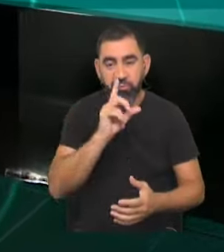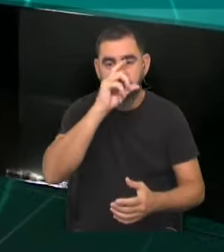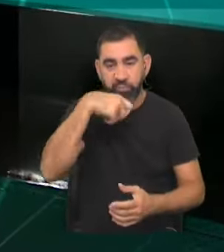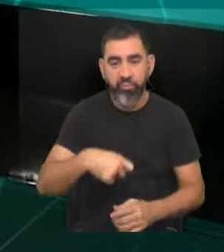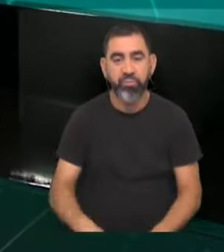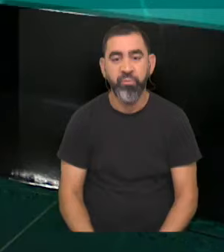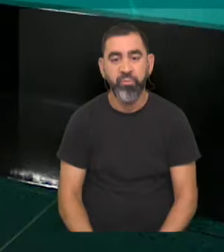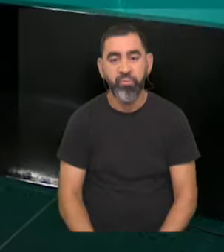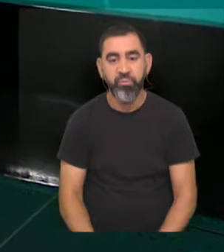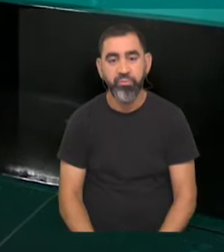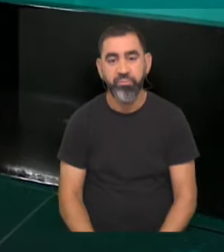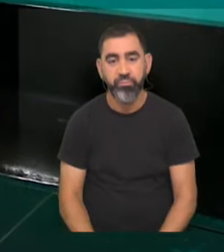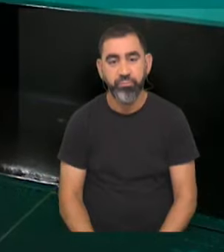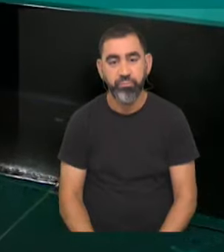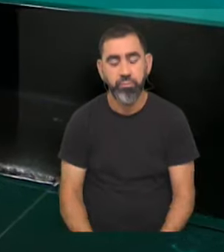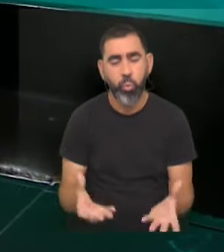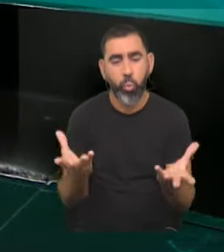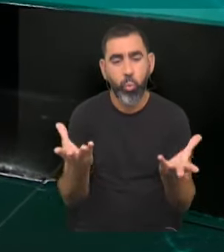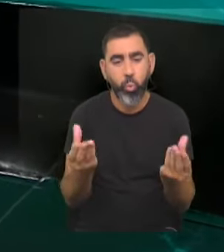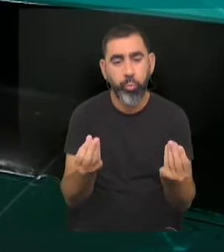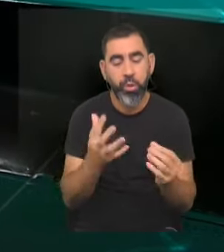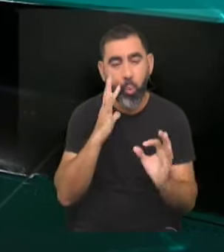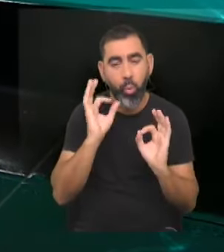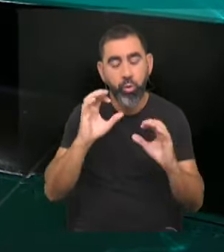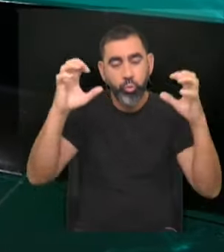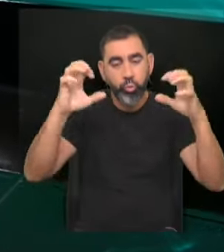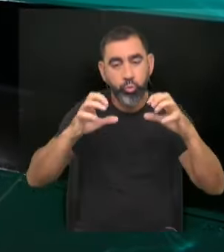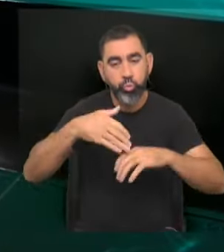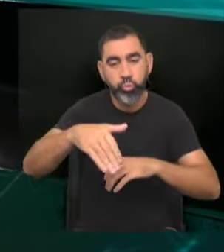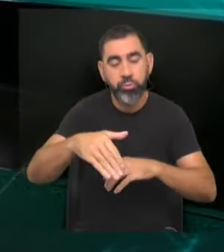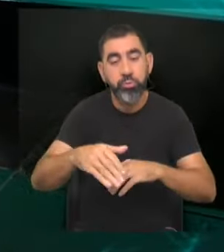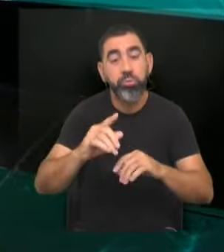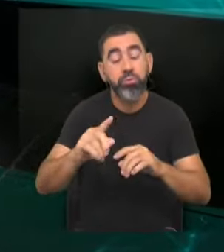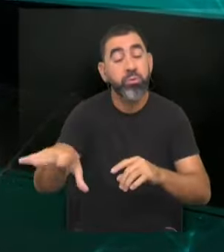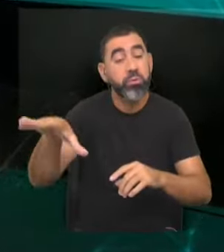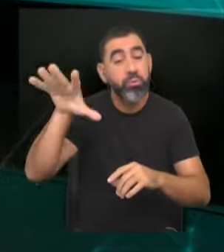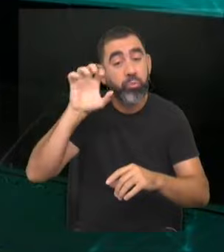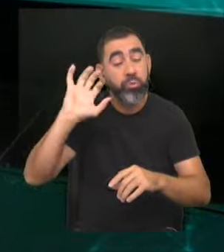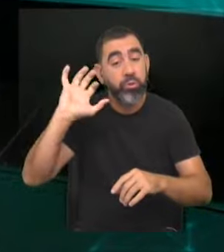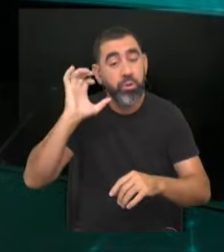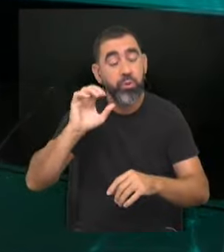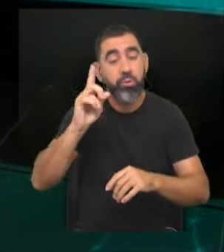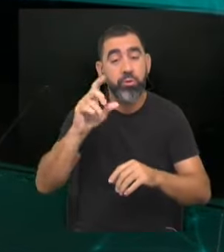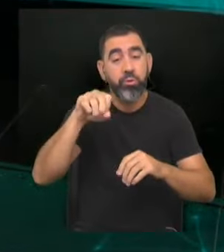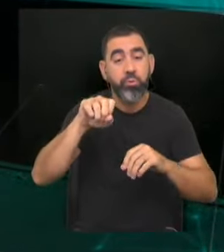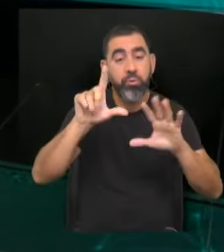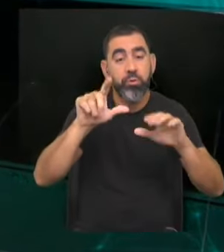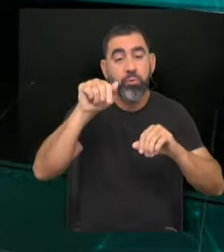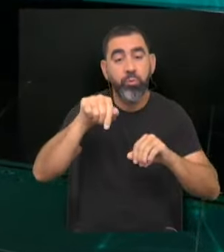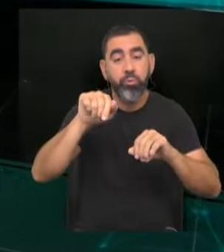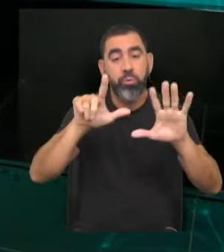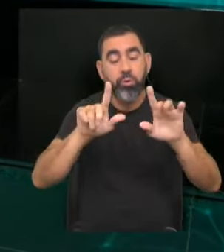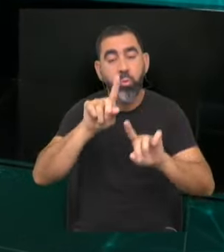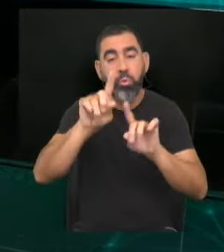momentos en montevido muchísima humedad pero ojo que viene la lluvia antes saludar a quienes nos siguen por uniradio la radio de la Universidad de la